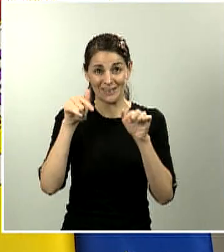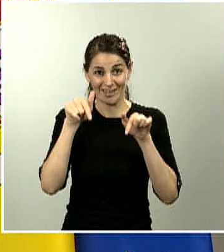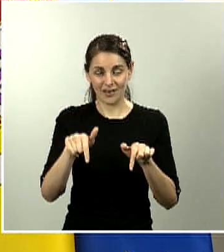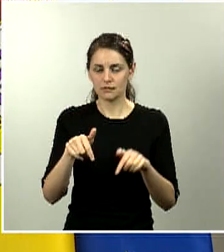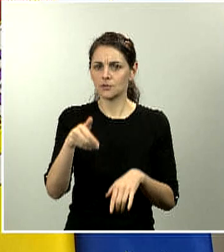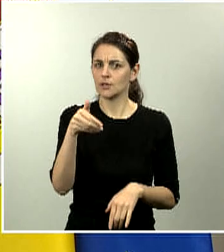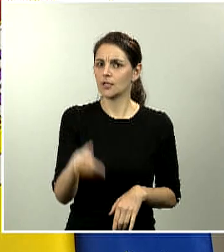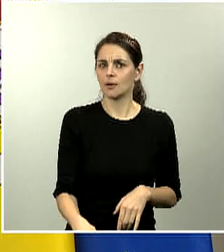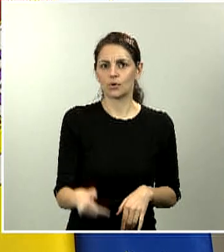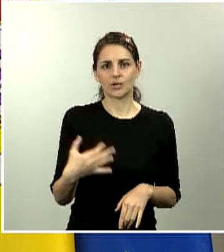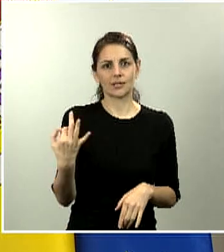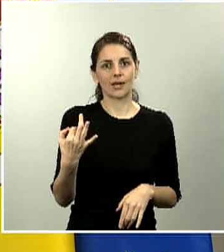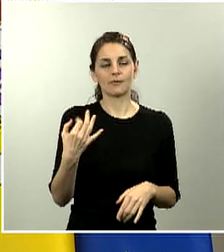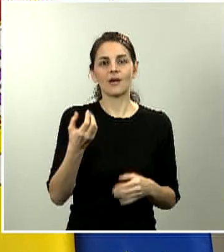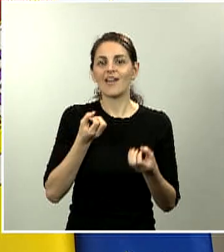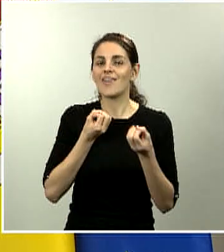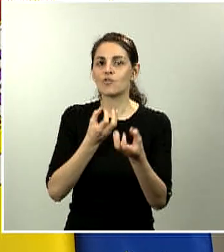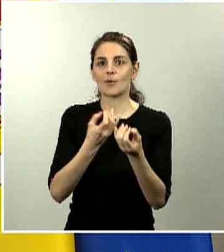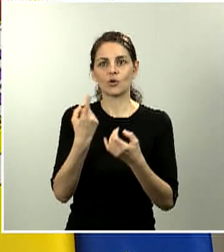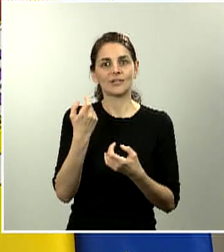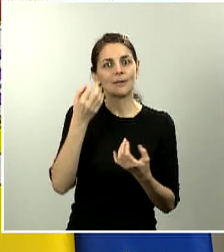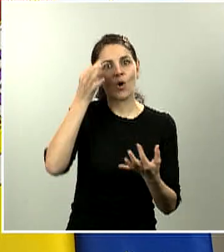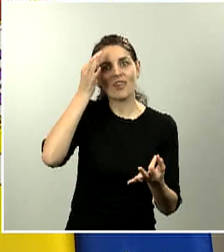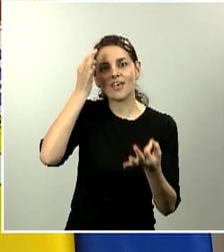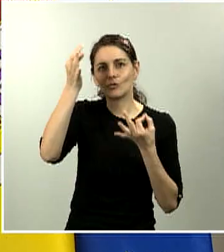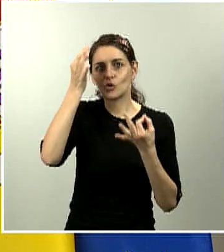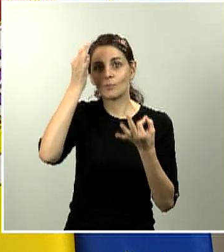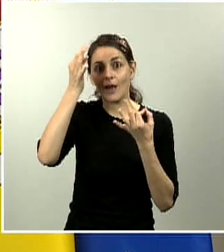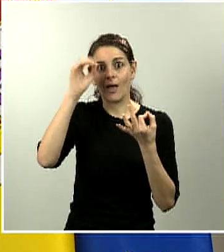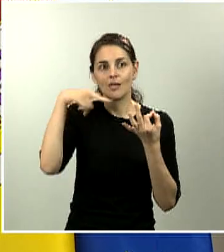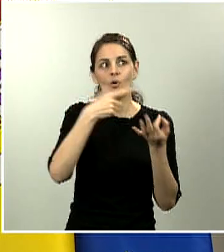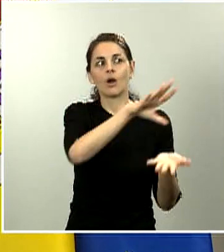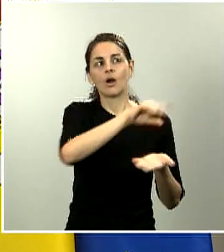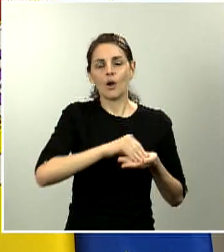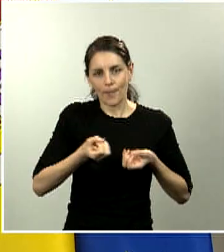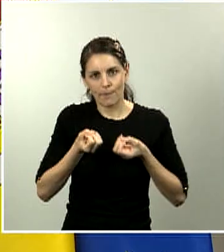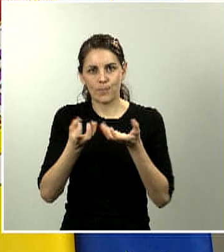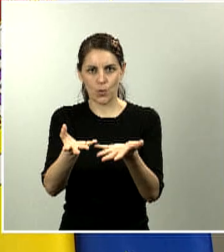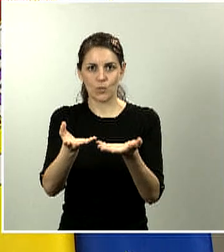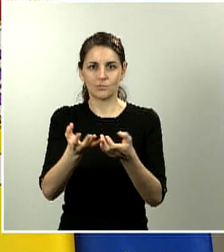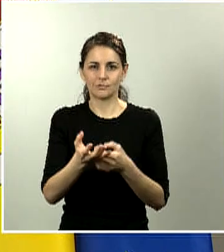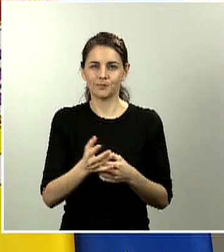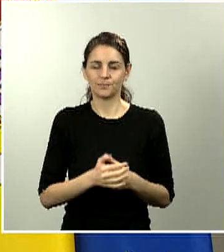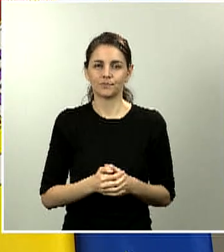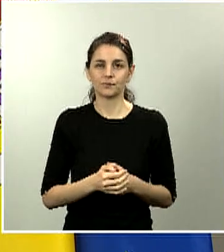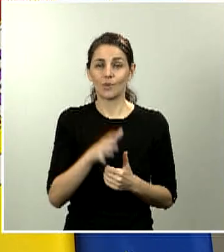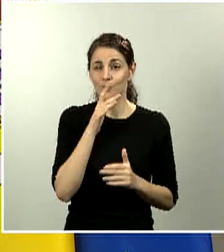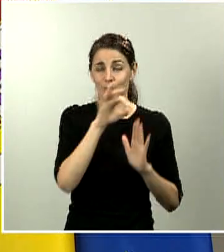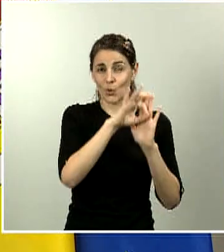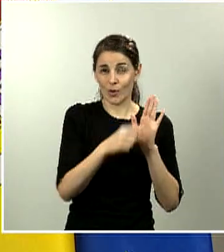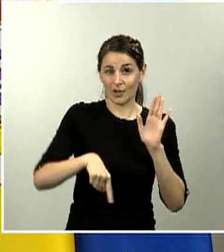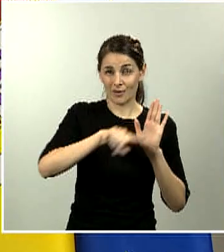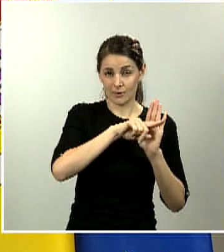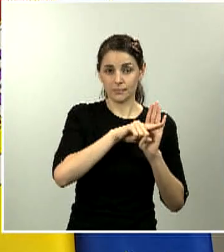mucho la información que damos, disponer de esta información. Además, se solicita, habiéndose facilitado a las comunidades